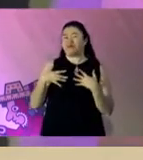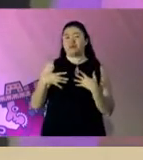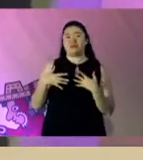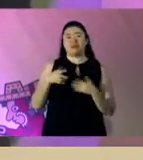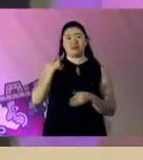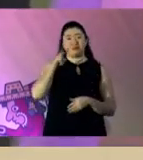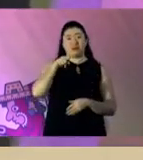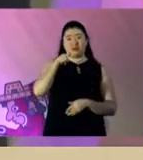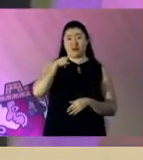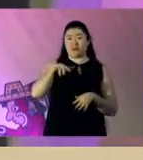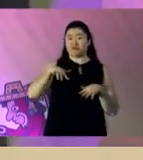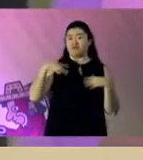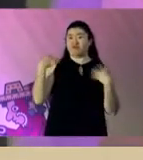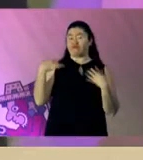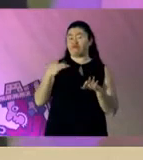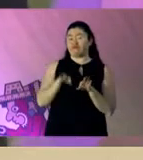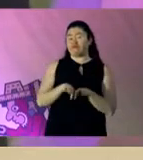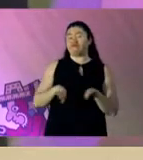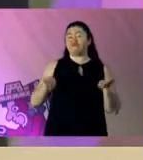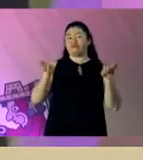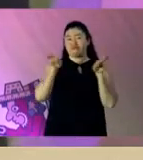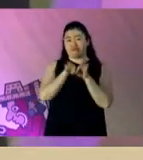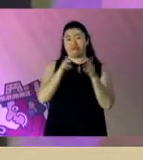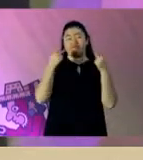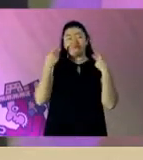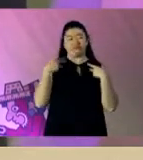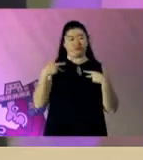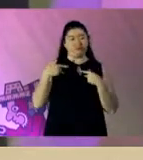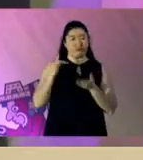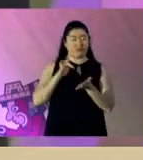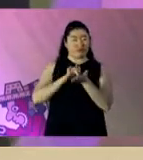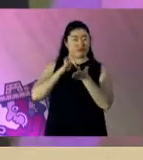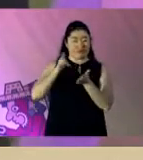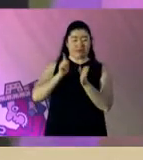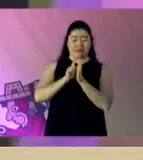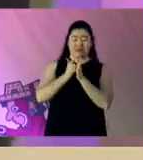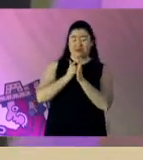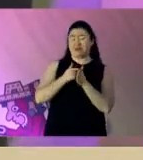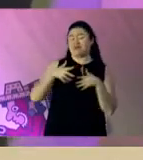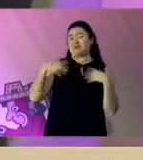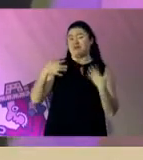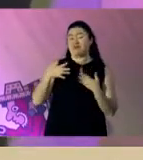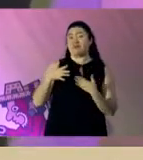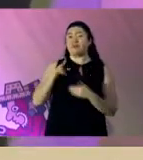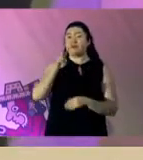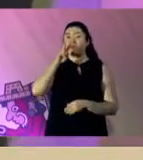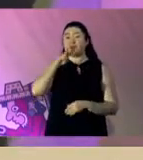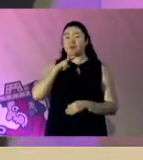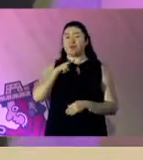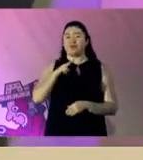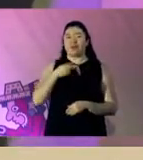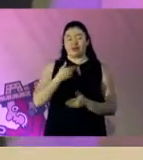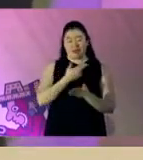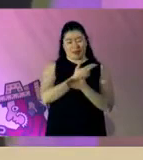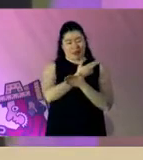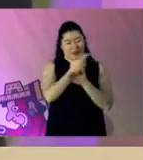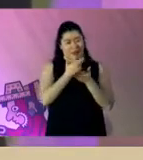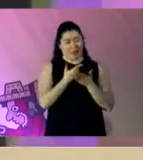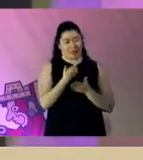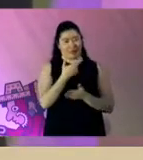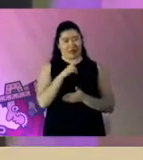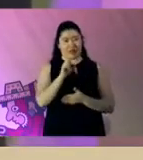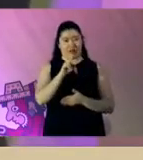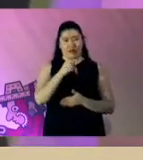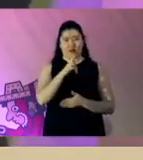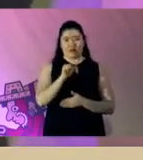eres una autoridad así que pues gracias por el libro y pues qué fortuna tener los trazos del gran para ilustrar